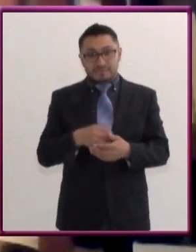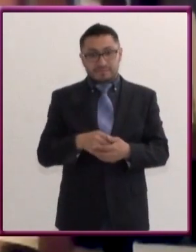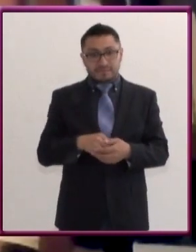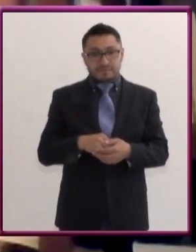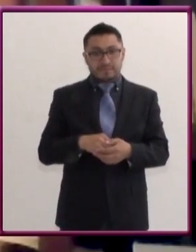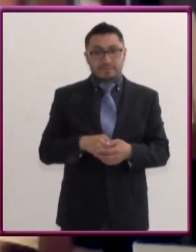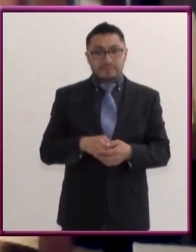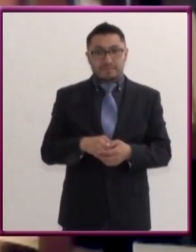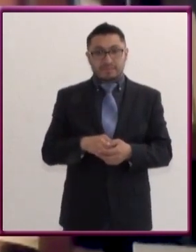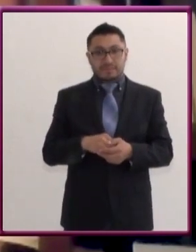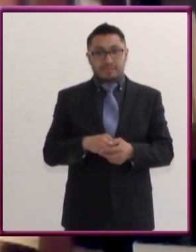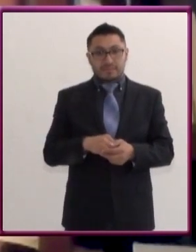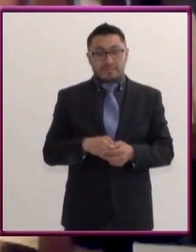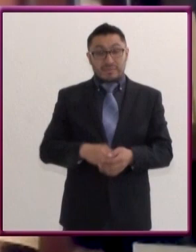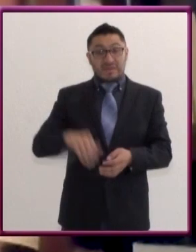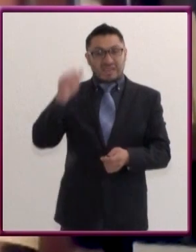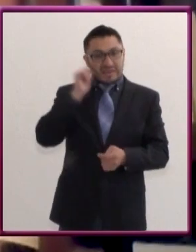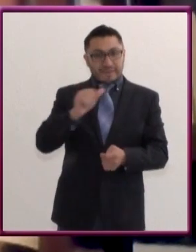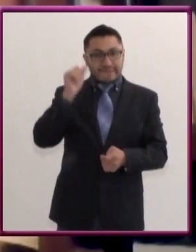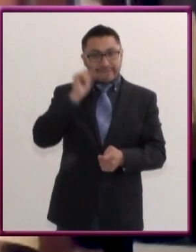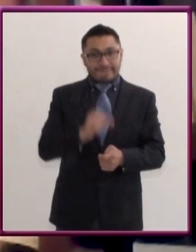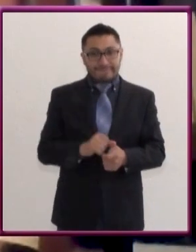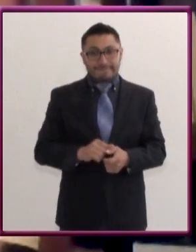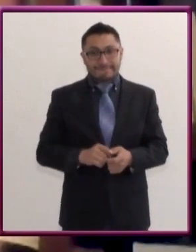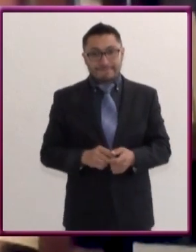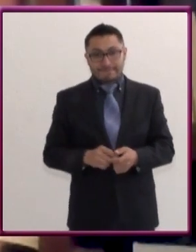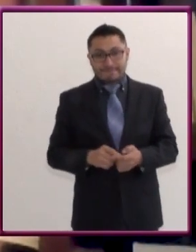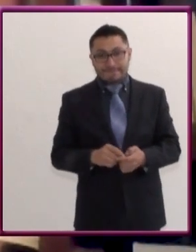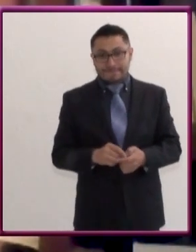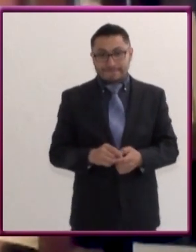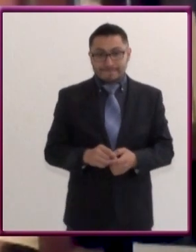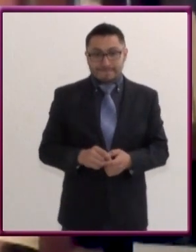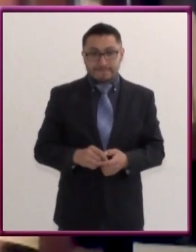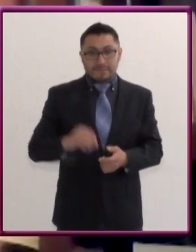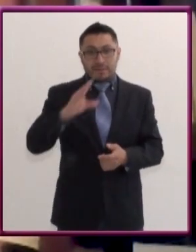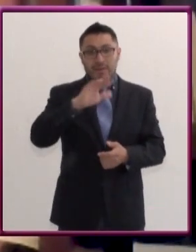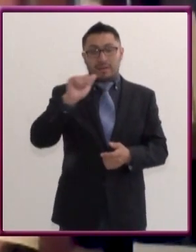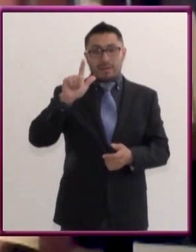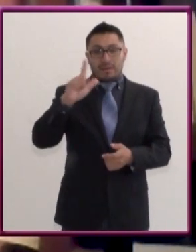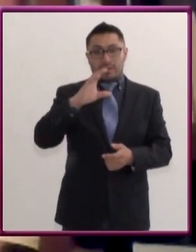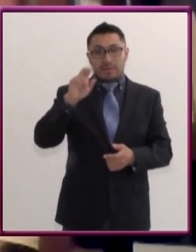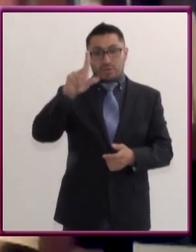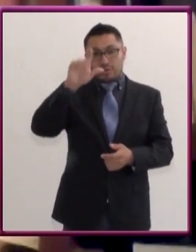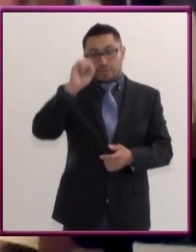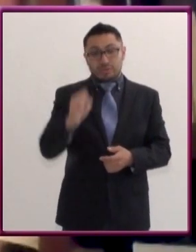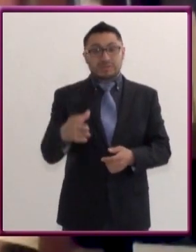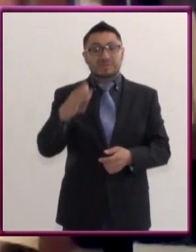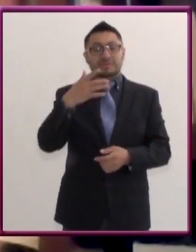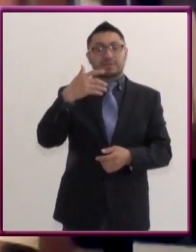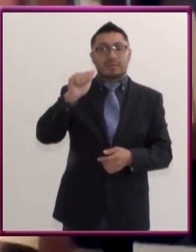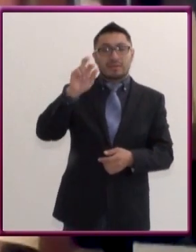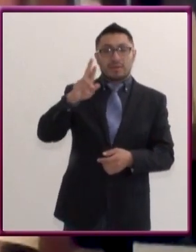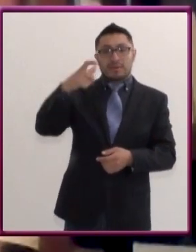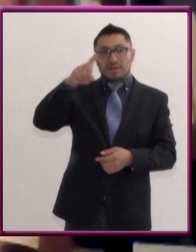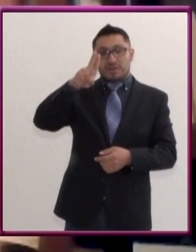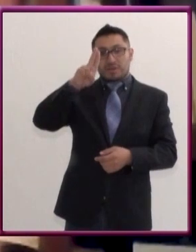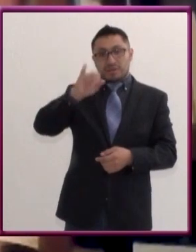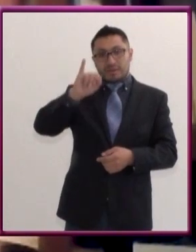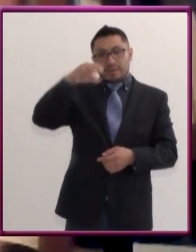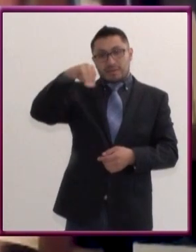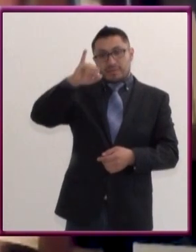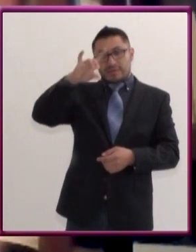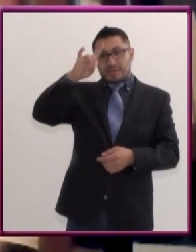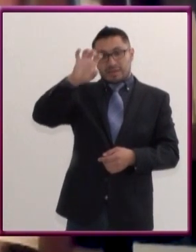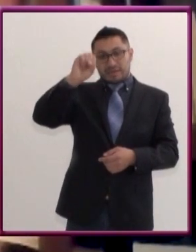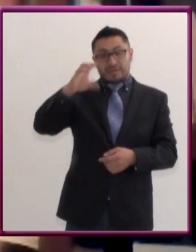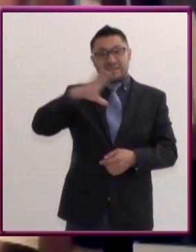Aunque desde siempre, desde los cálculos de Arquímedes a la fecha, ha